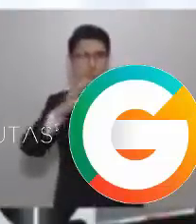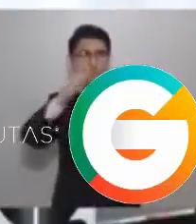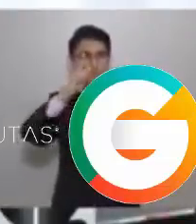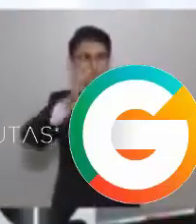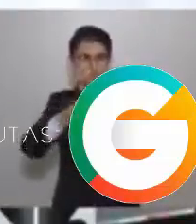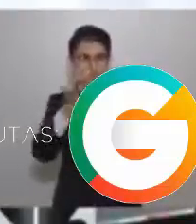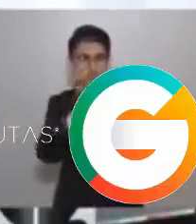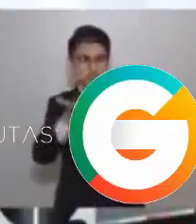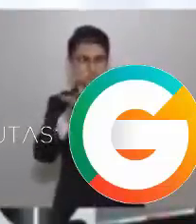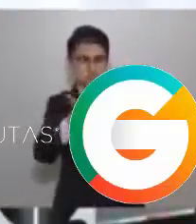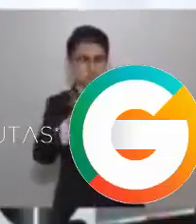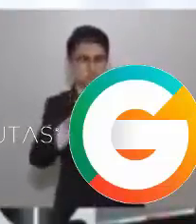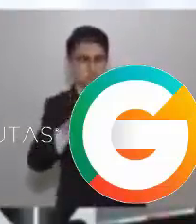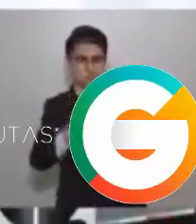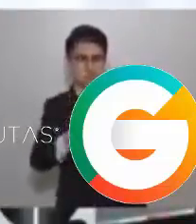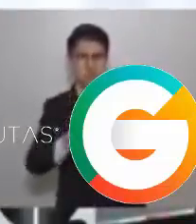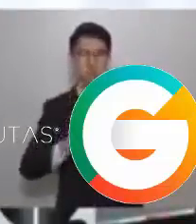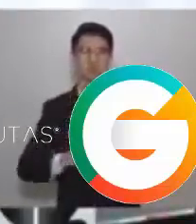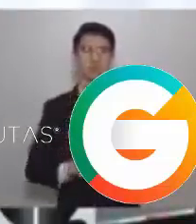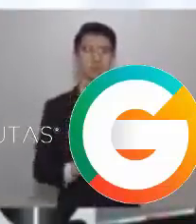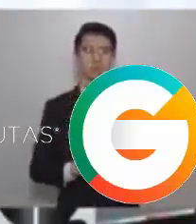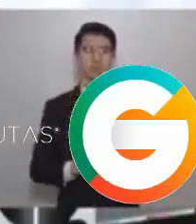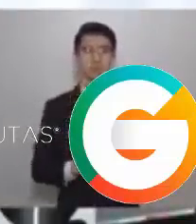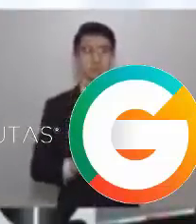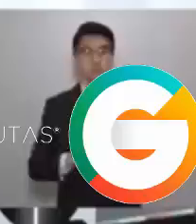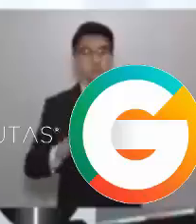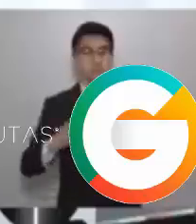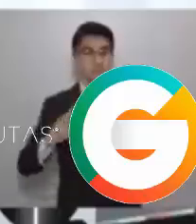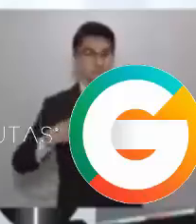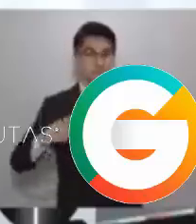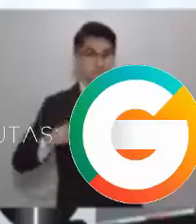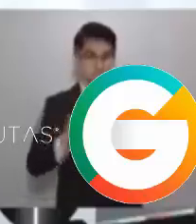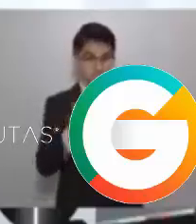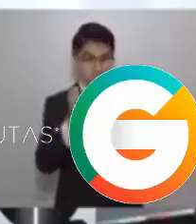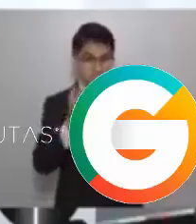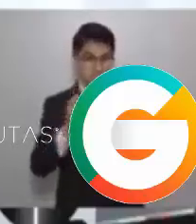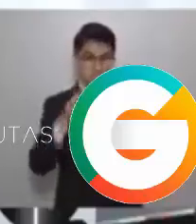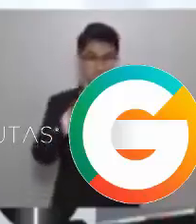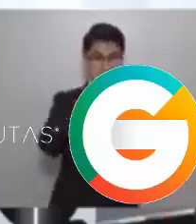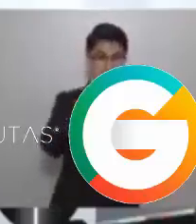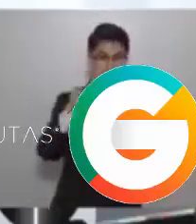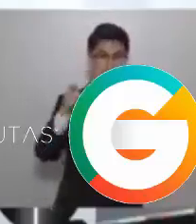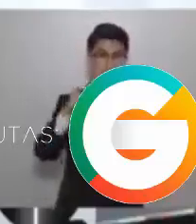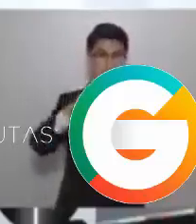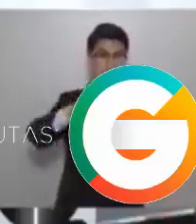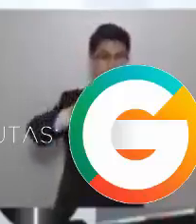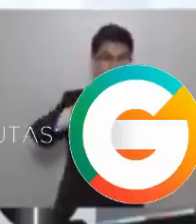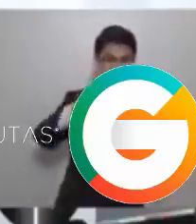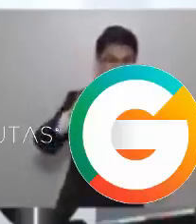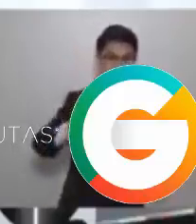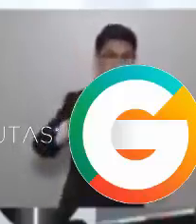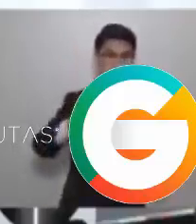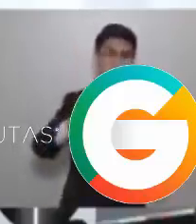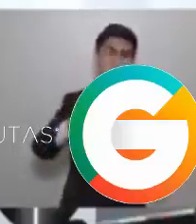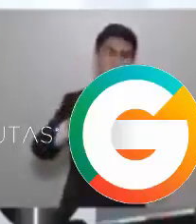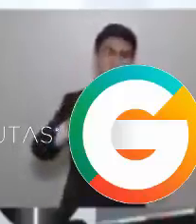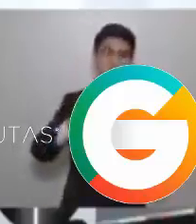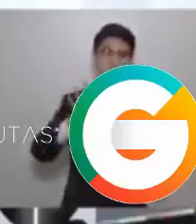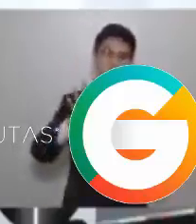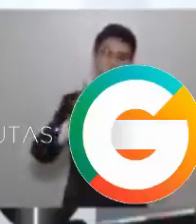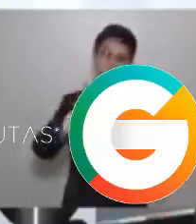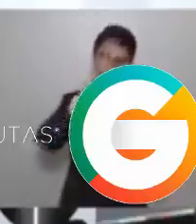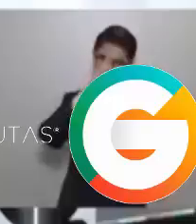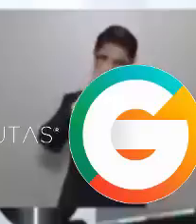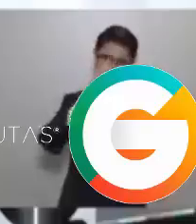establecen que algunas de las personas víctimas, en estricto derecho, el respeto a su derecho